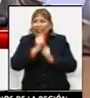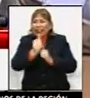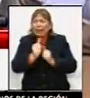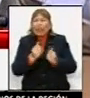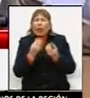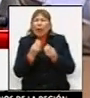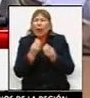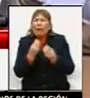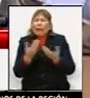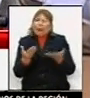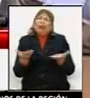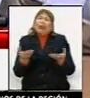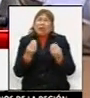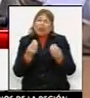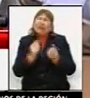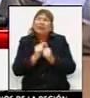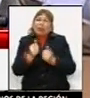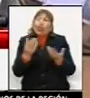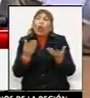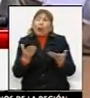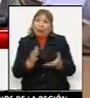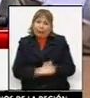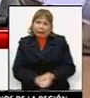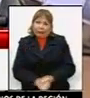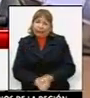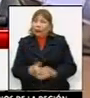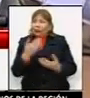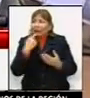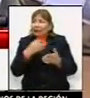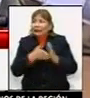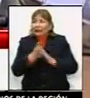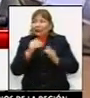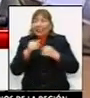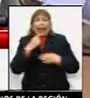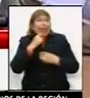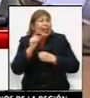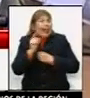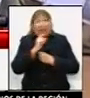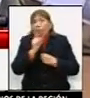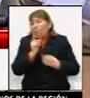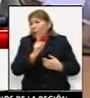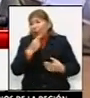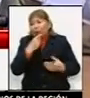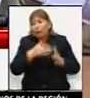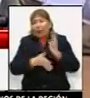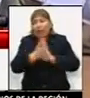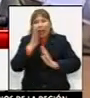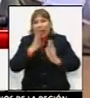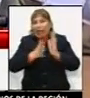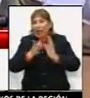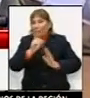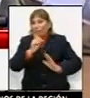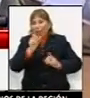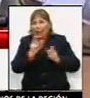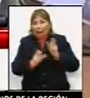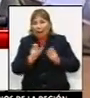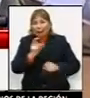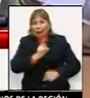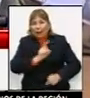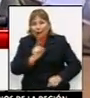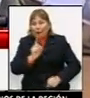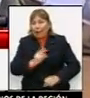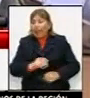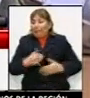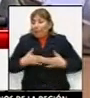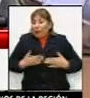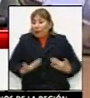¿cómo se sale supuestamente este entrampe? Repito, este no es un engaño a la población, porque el Congreso